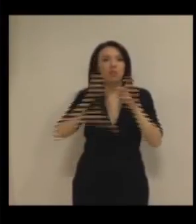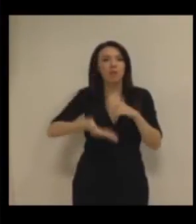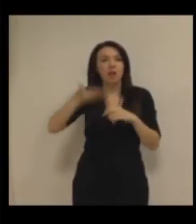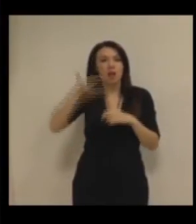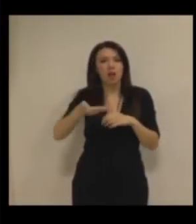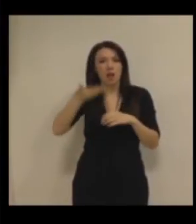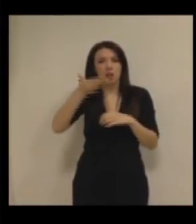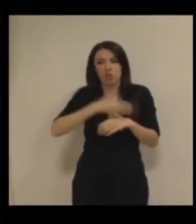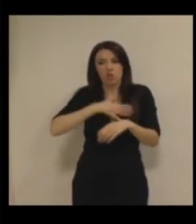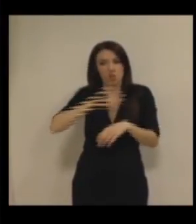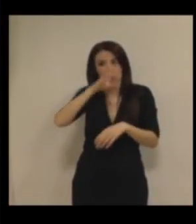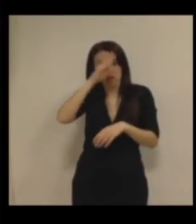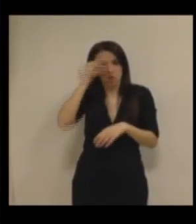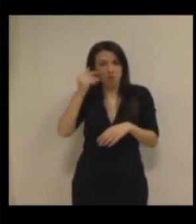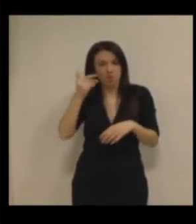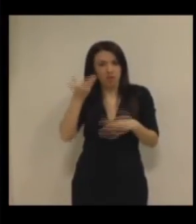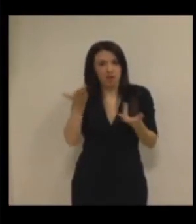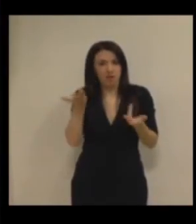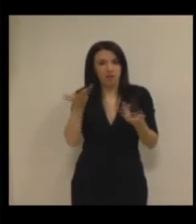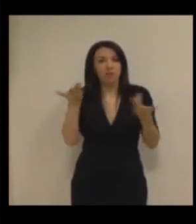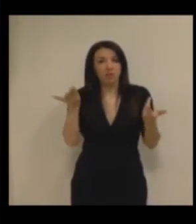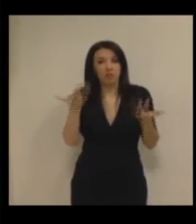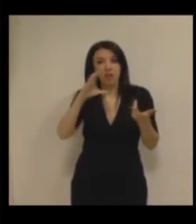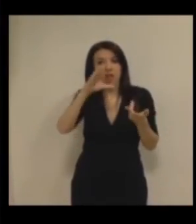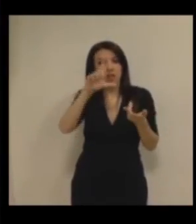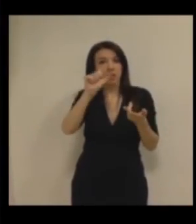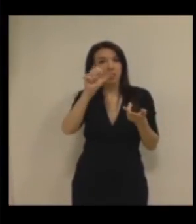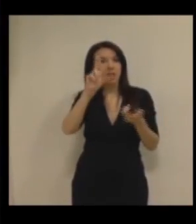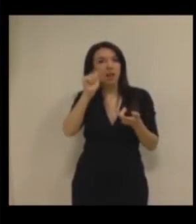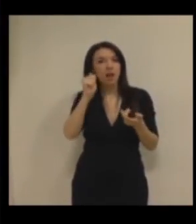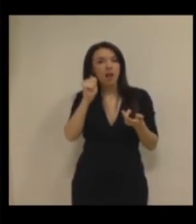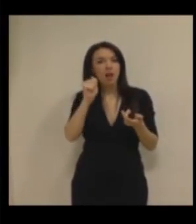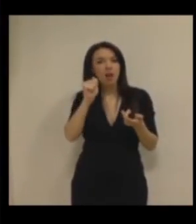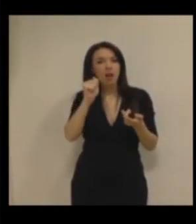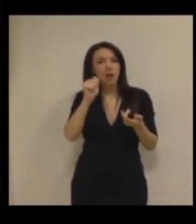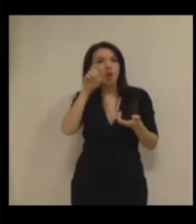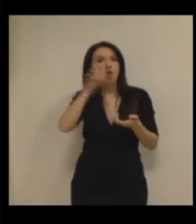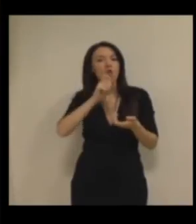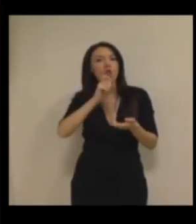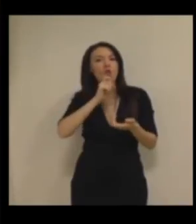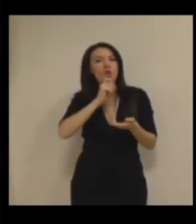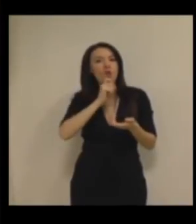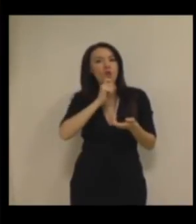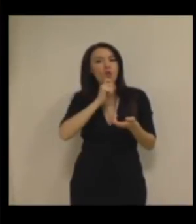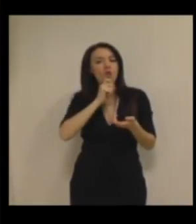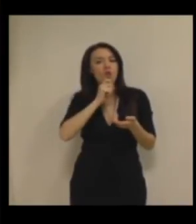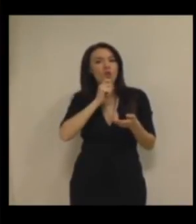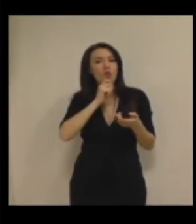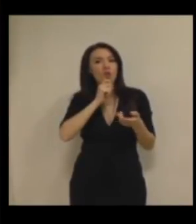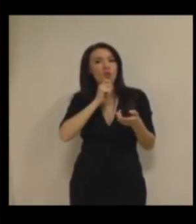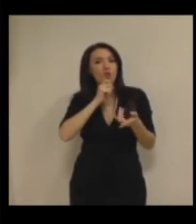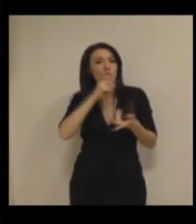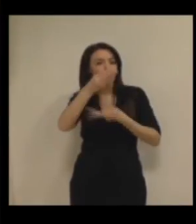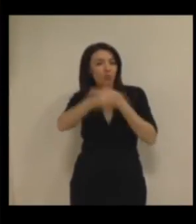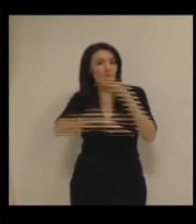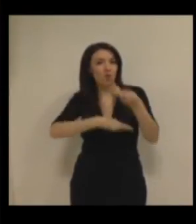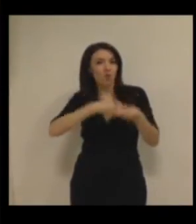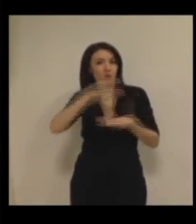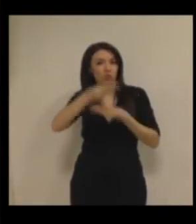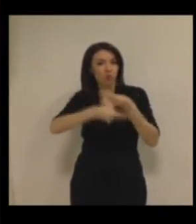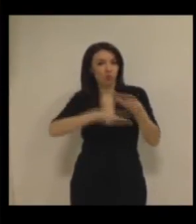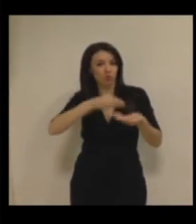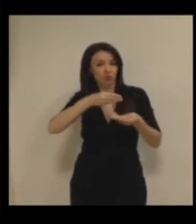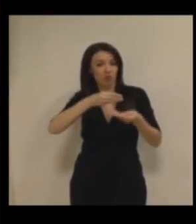que no quiero que se nos olvide. Clara, ¿cómo se llega a poder utilizar